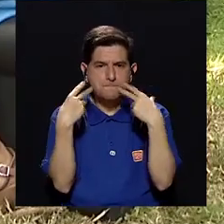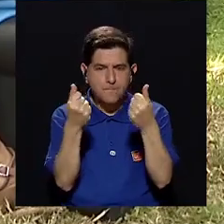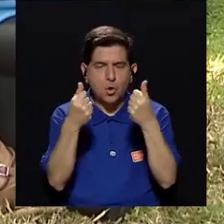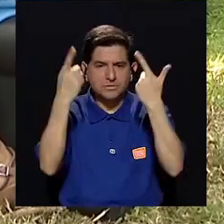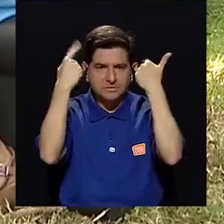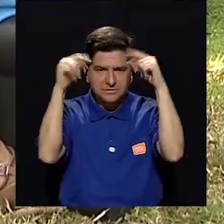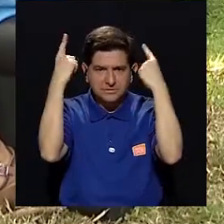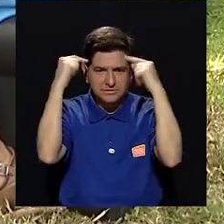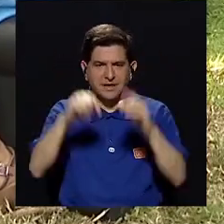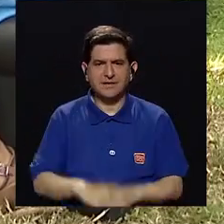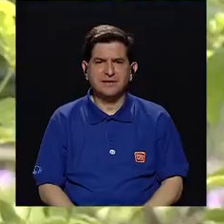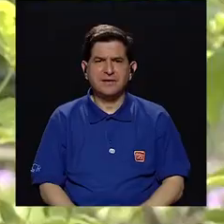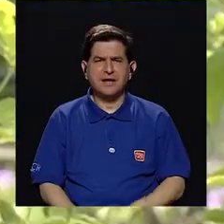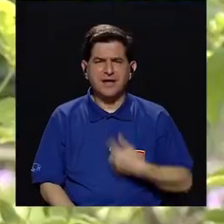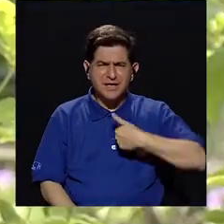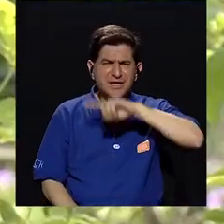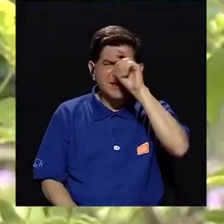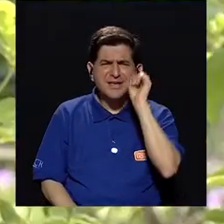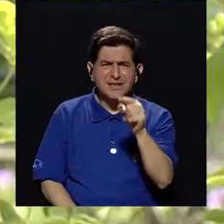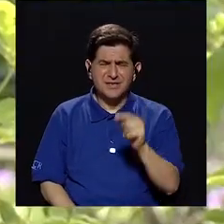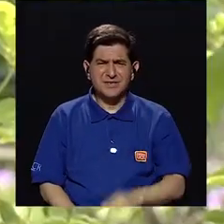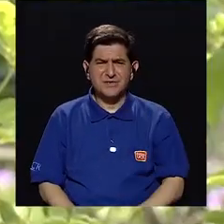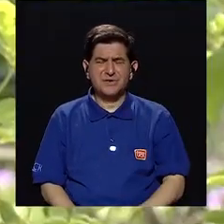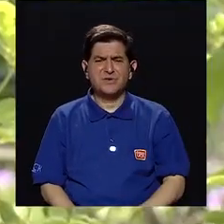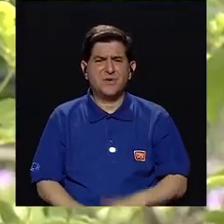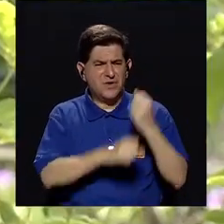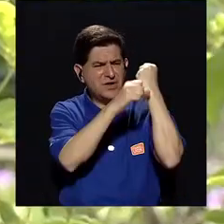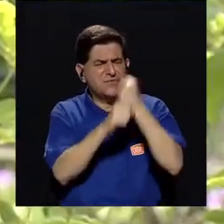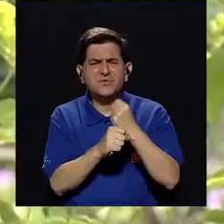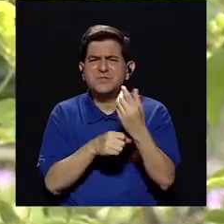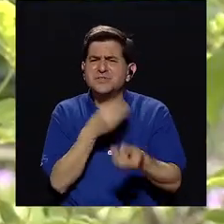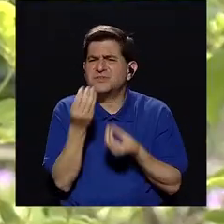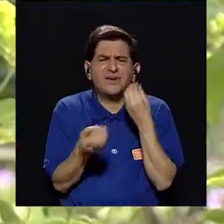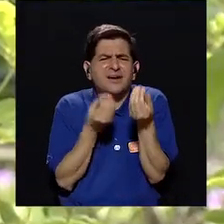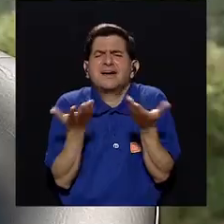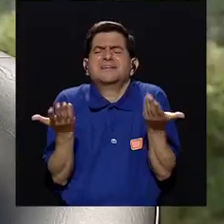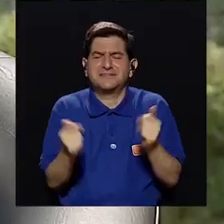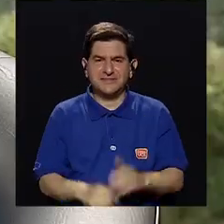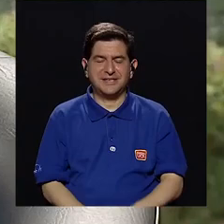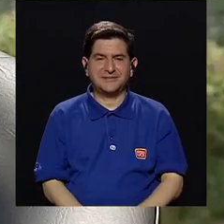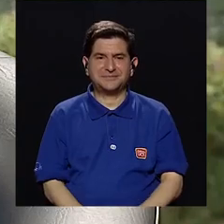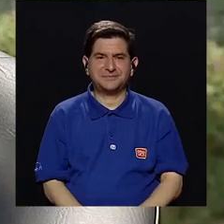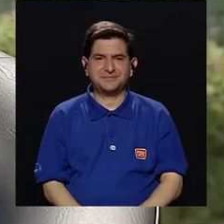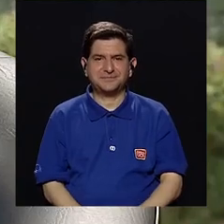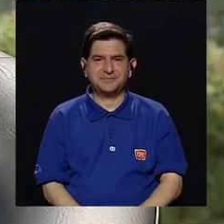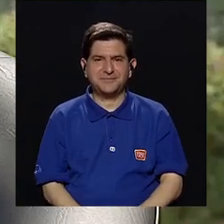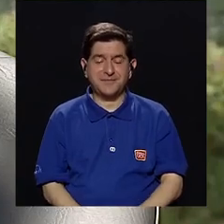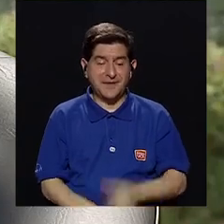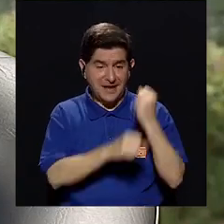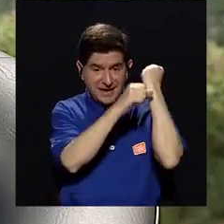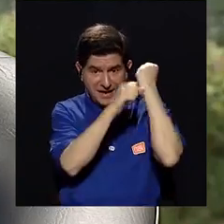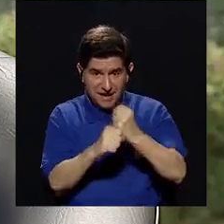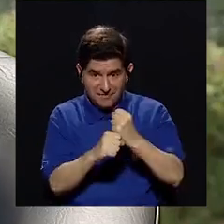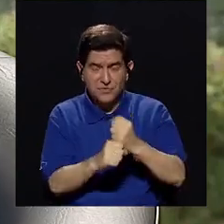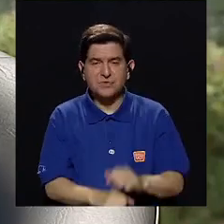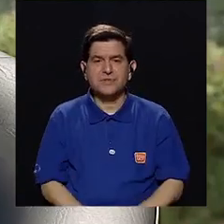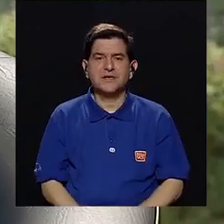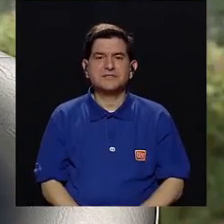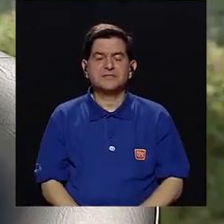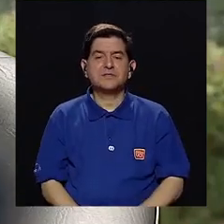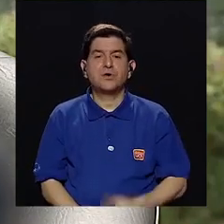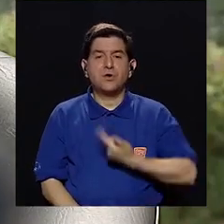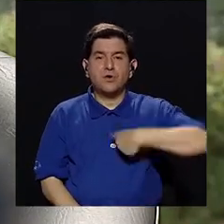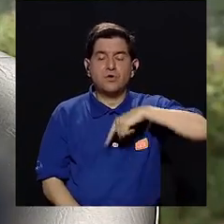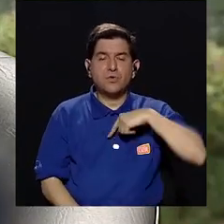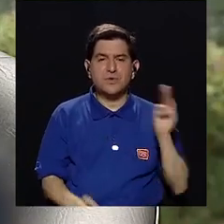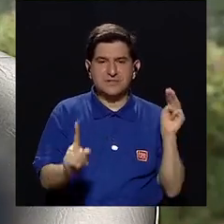y efectiva que eso era mi siguiente pregunta que hace en fundeso entonces en fundeso nuestra misión